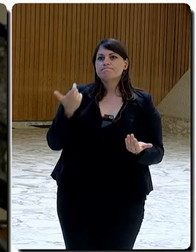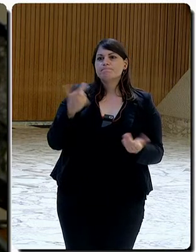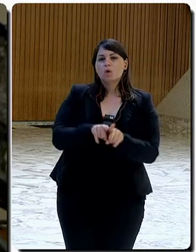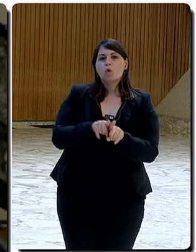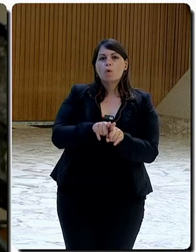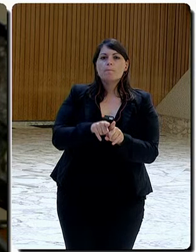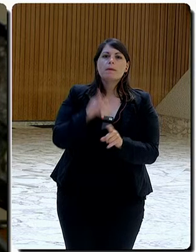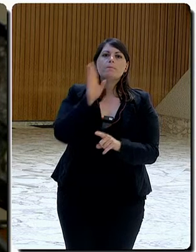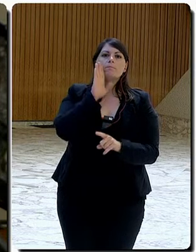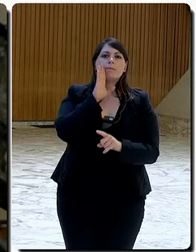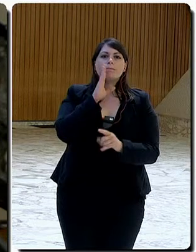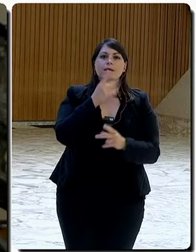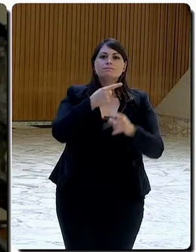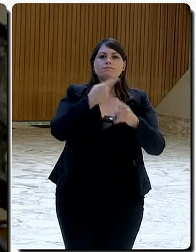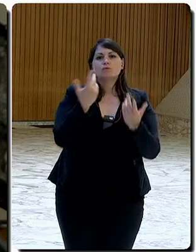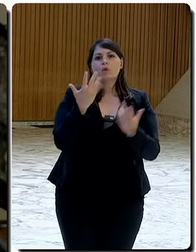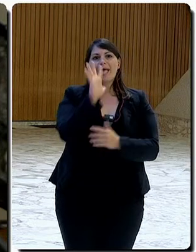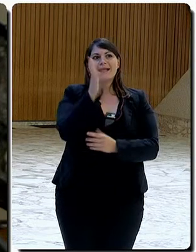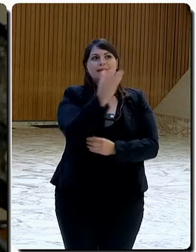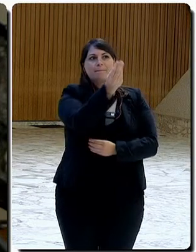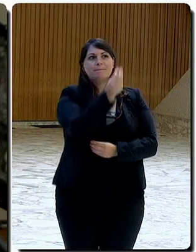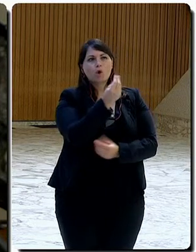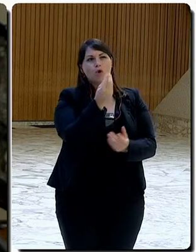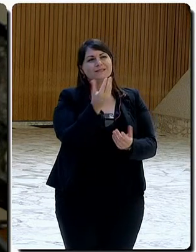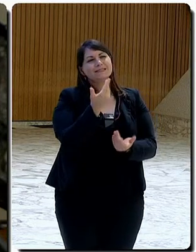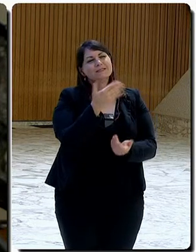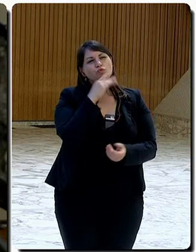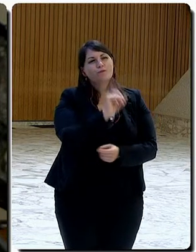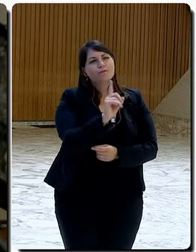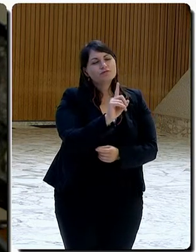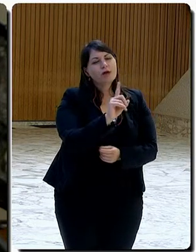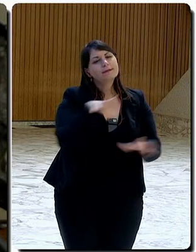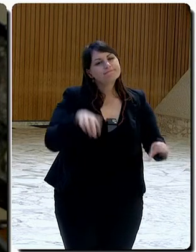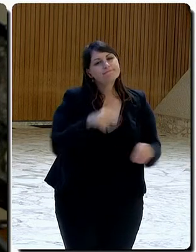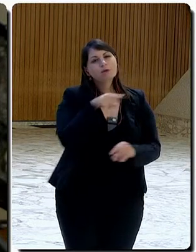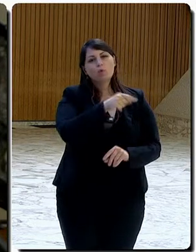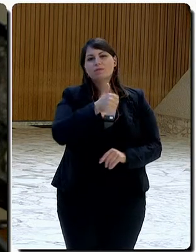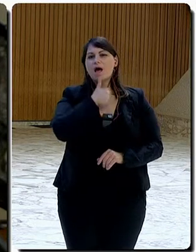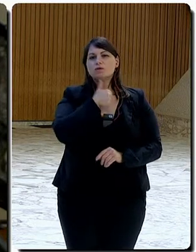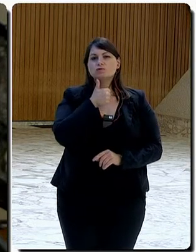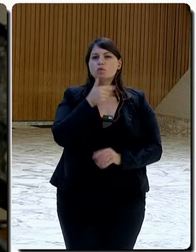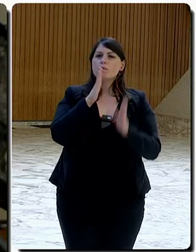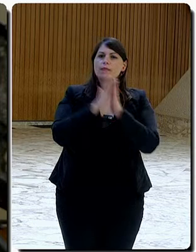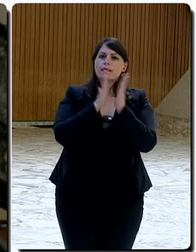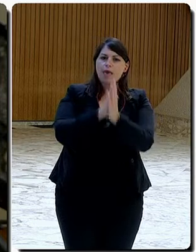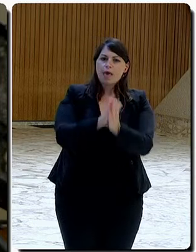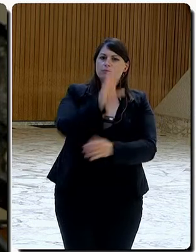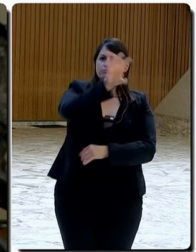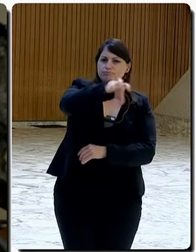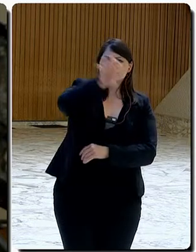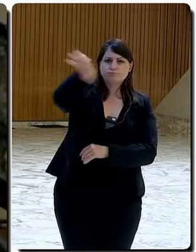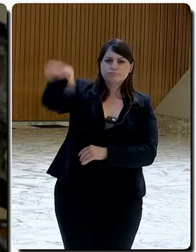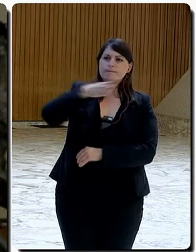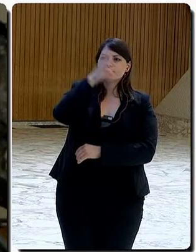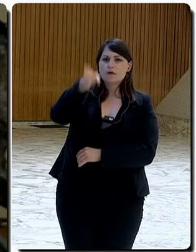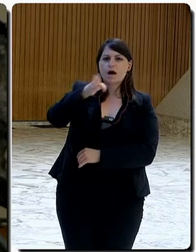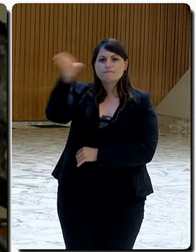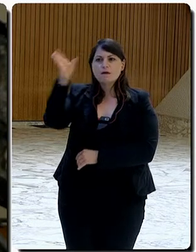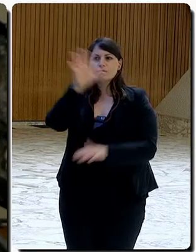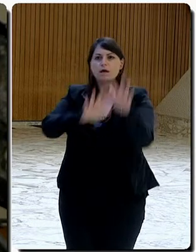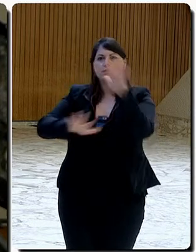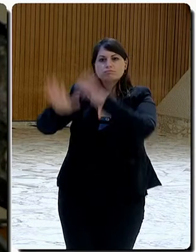a indagar en iglesias, estuvo en iglesias evangélicas, acudió a reuniones de testigos de Jehová,